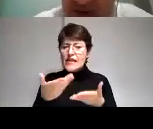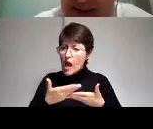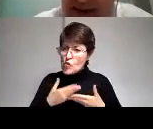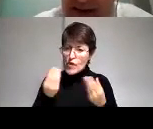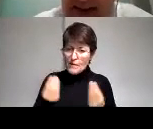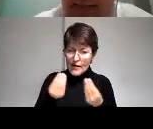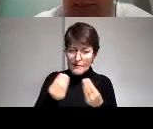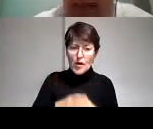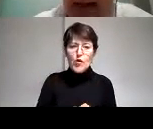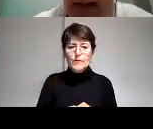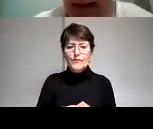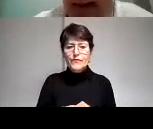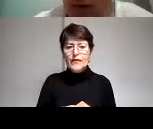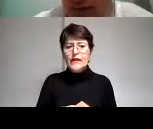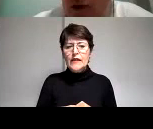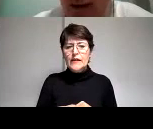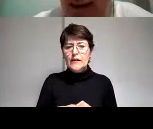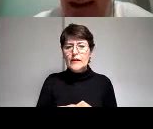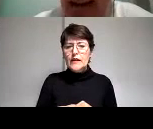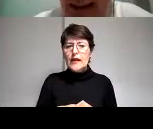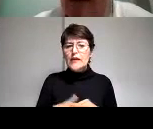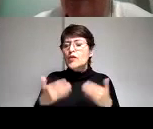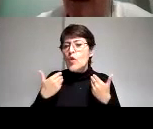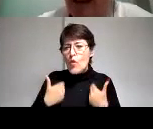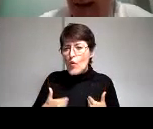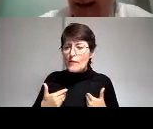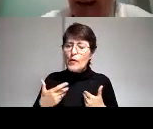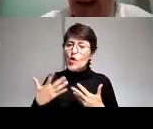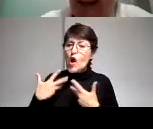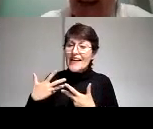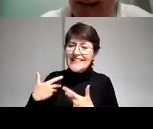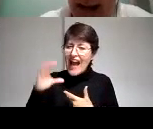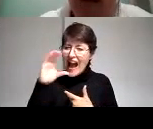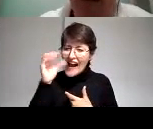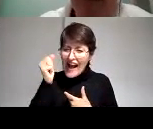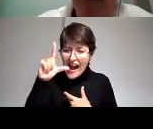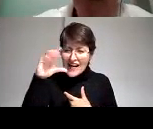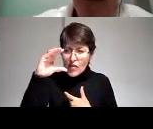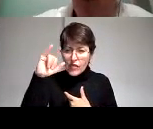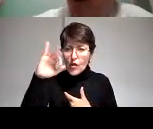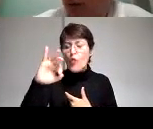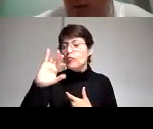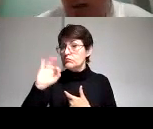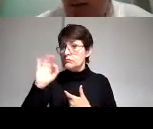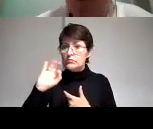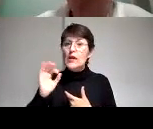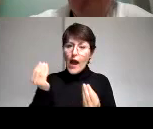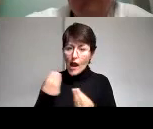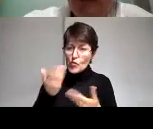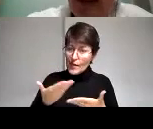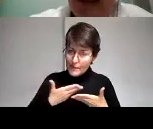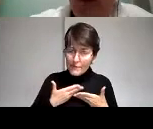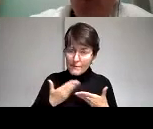acidosis, fundamentalmente. El cuerpo no va a tener que tirar del calcio o del